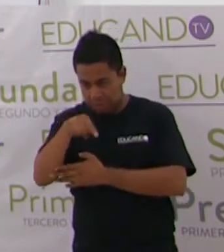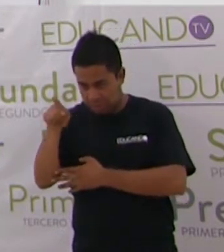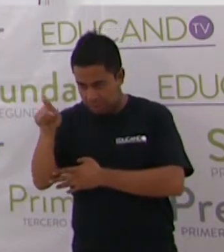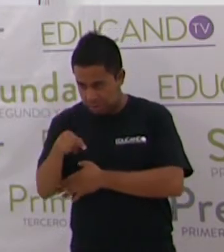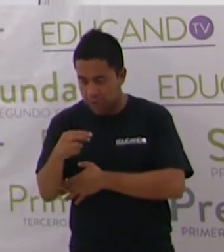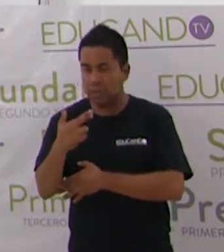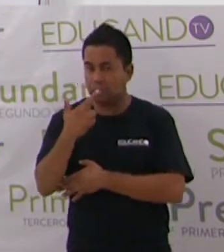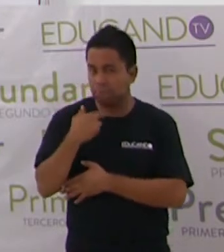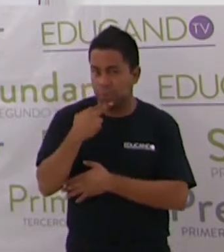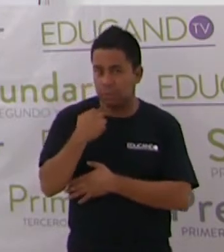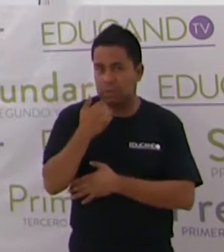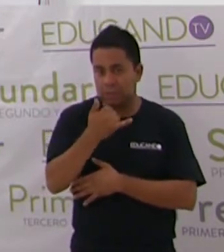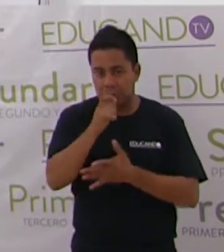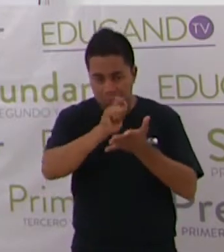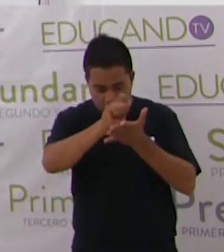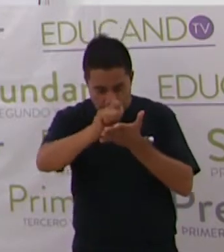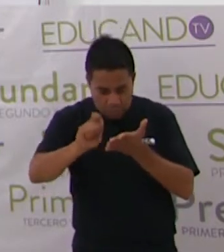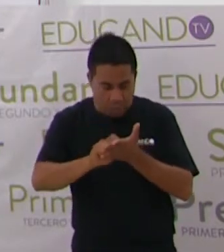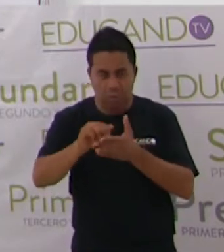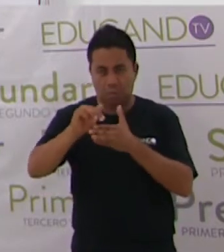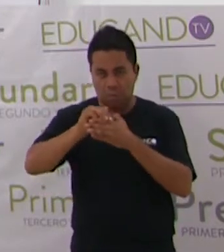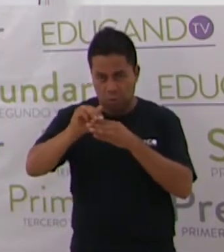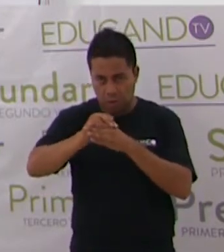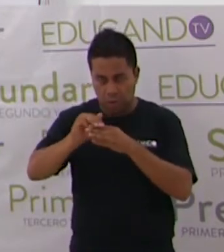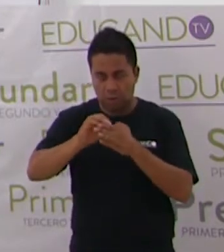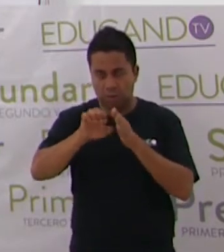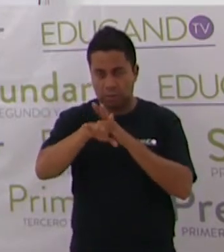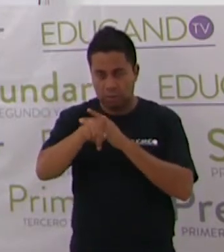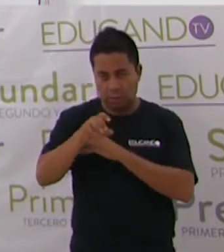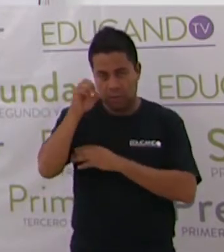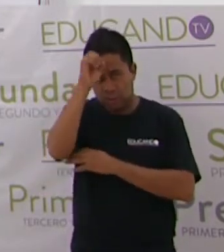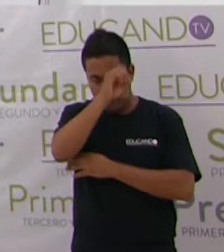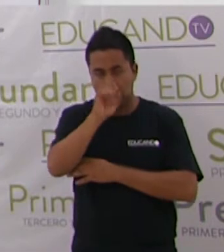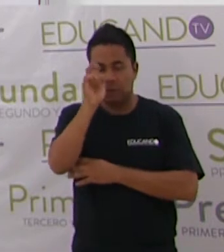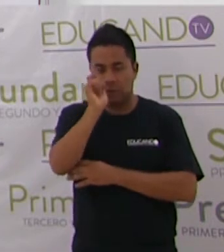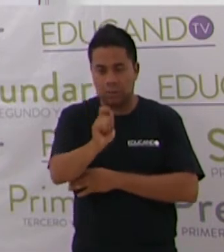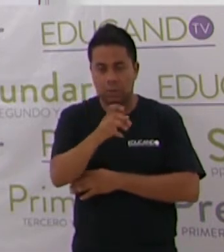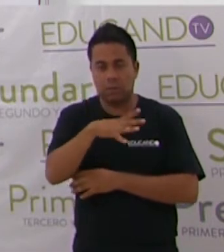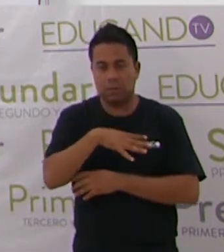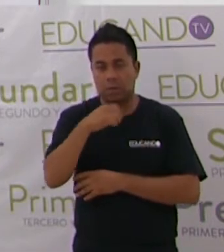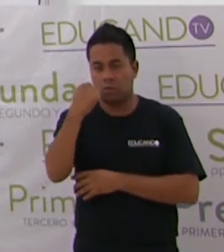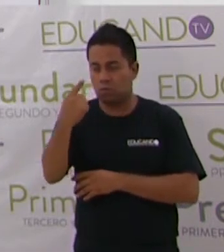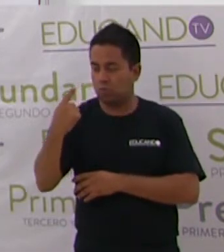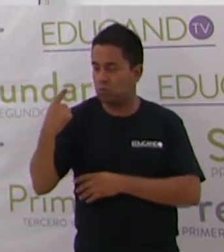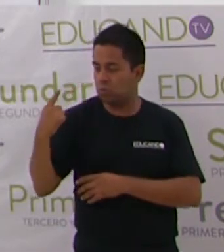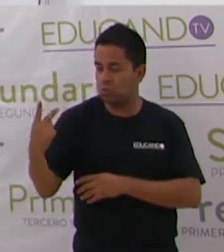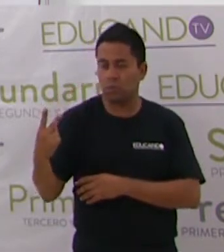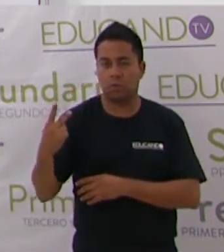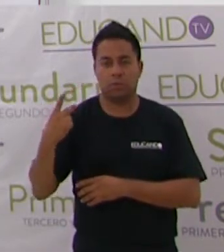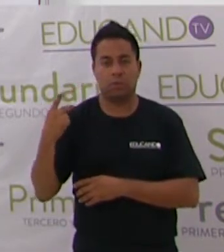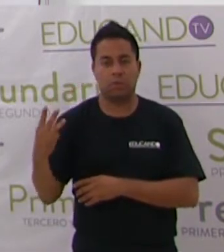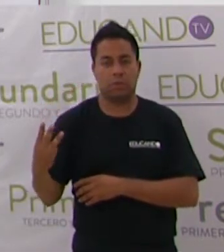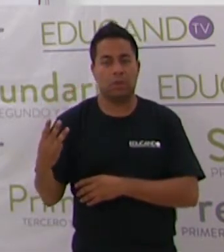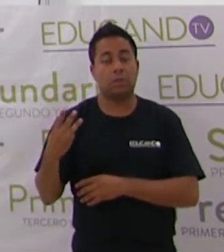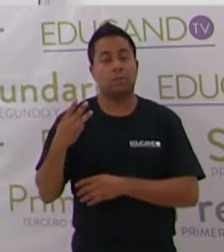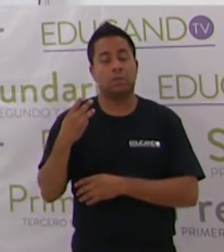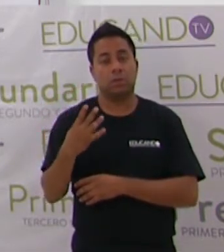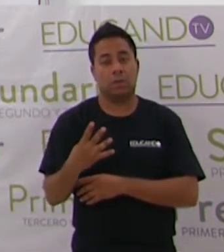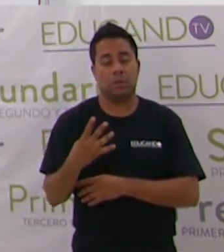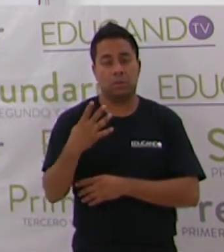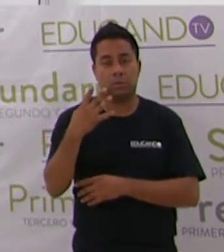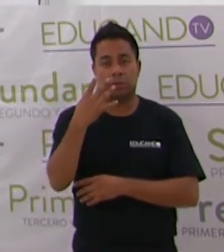puntitos morados, en donde las opciones son 1, 2, 3,